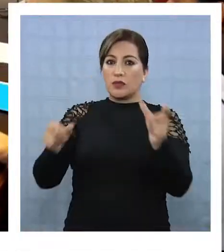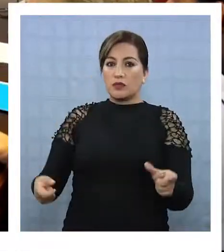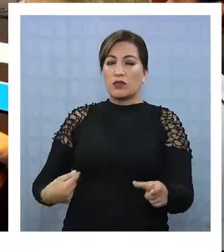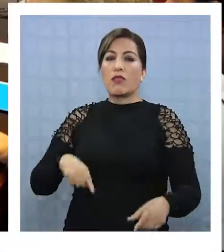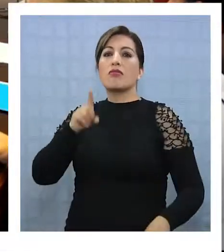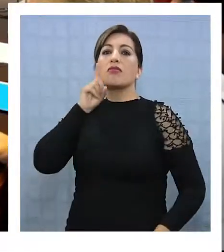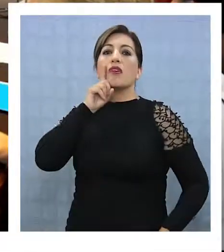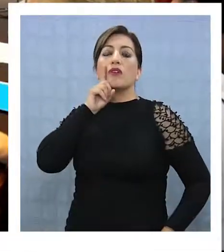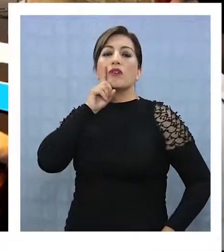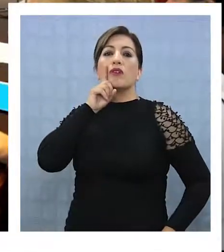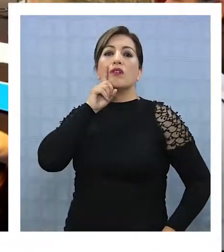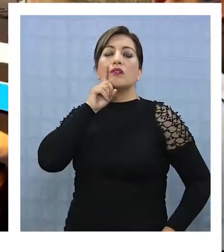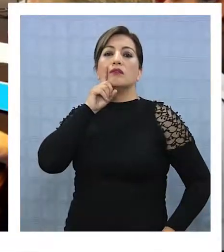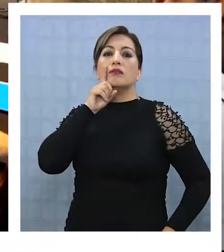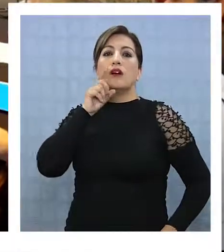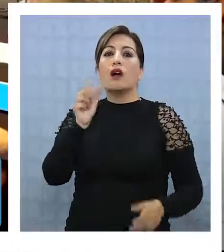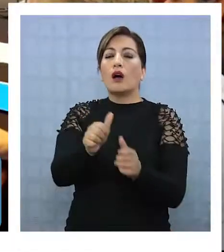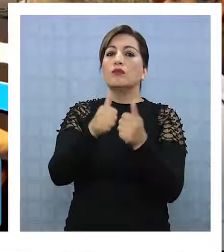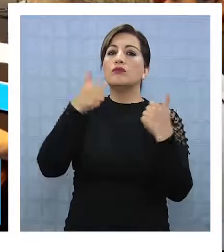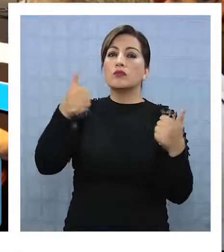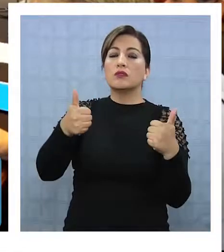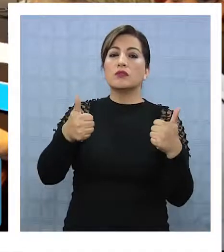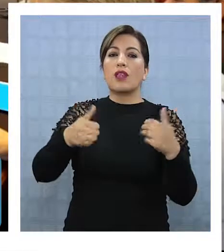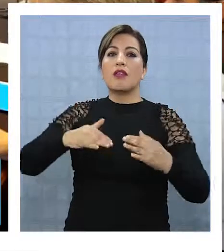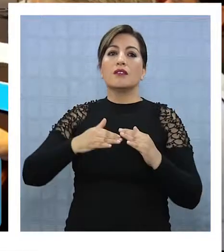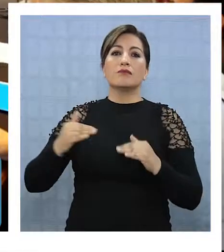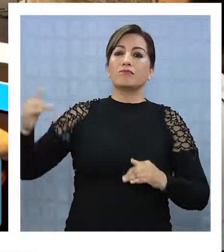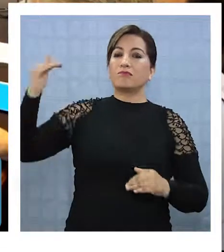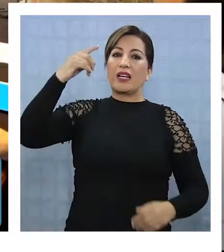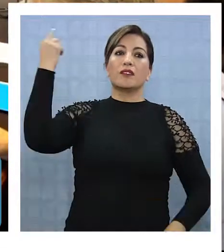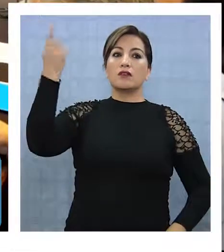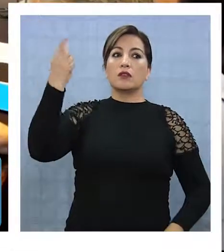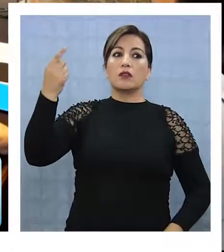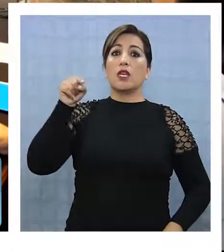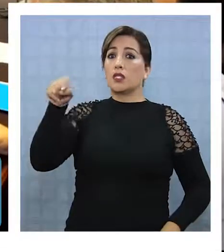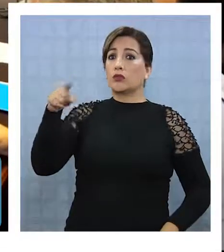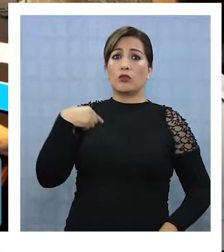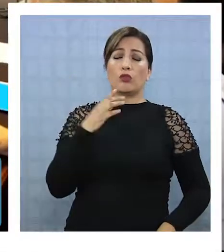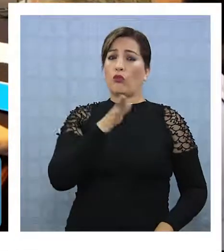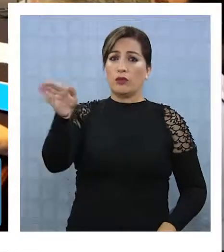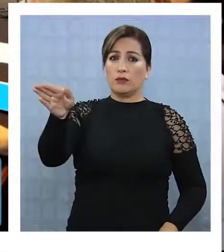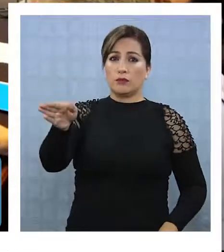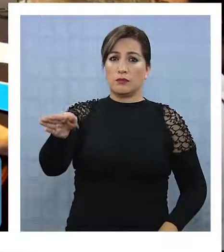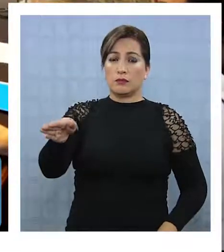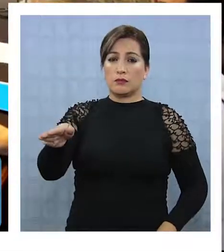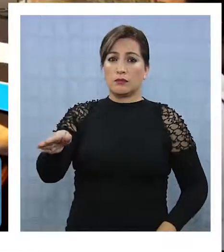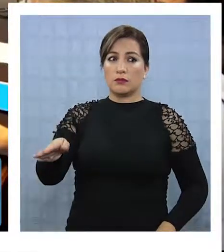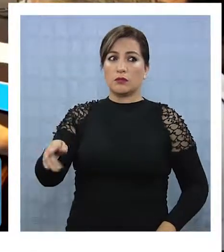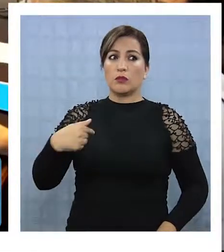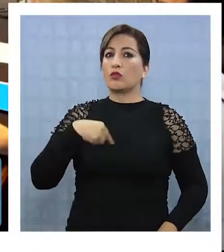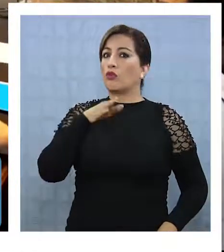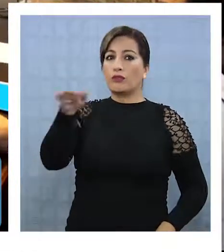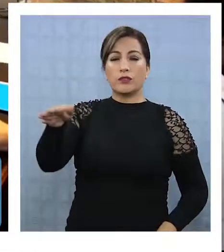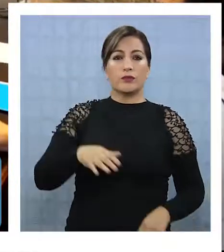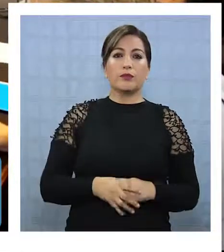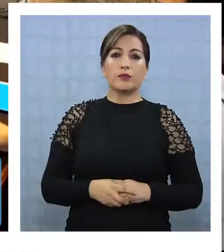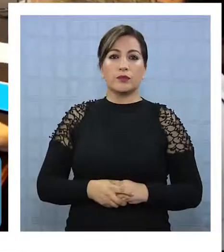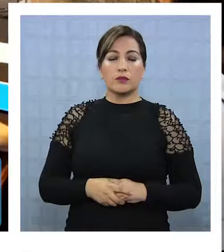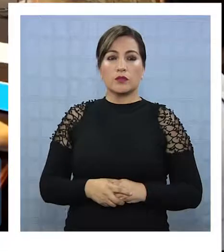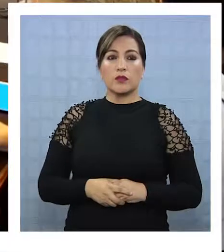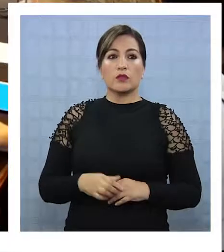los consejeros teniendo una autoridad de nivel nacional, por eso no fui. Por eso no